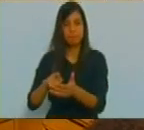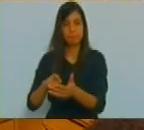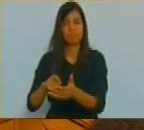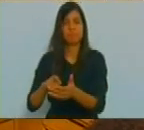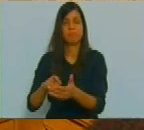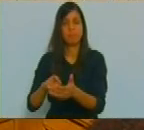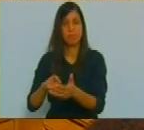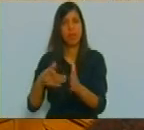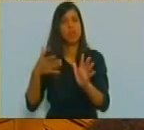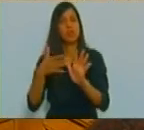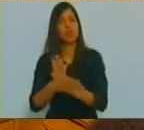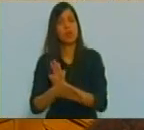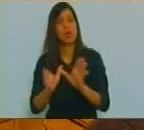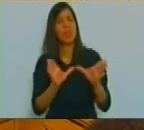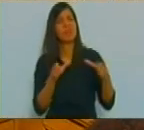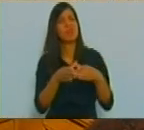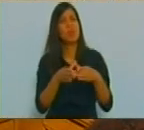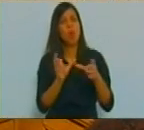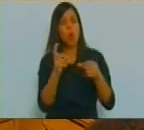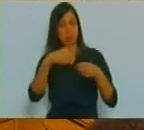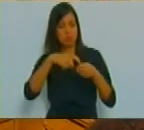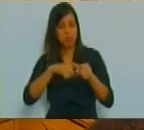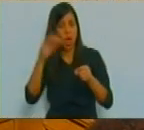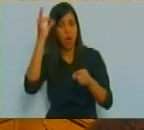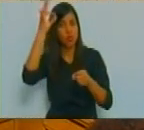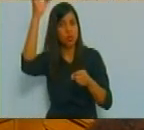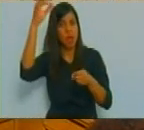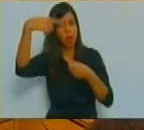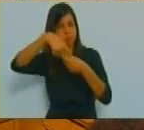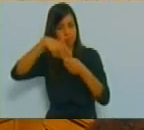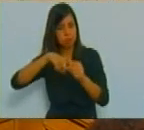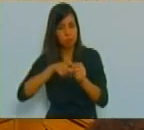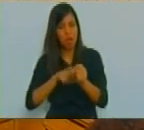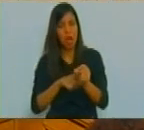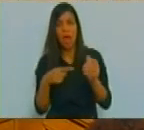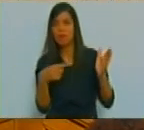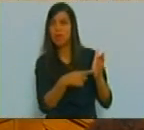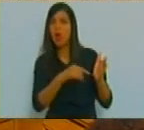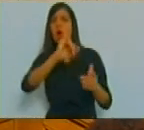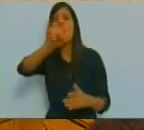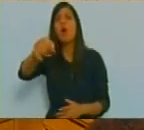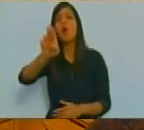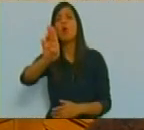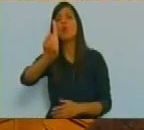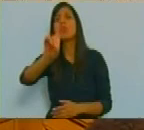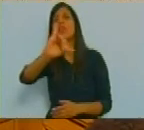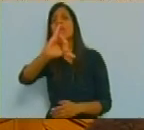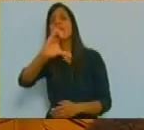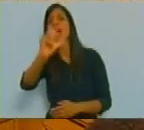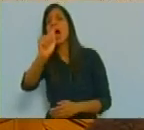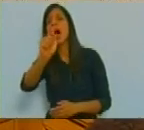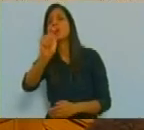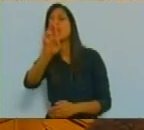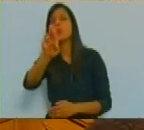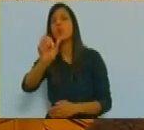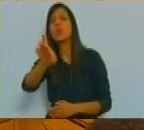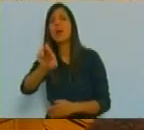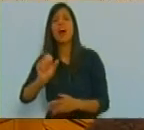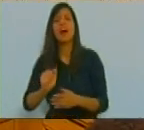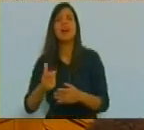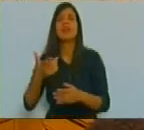famoso consejo de la judicatura y además desde allí se nombraban a los jueces